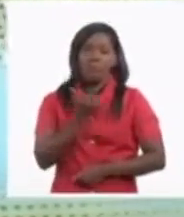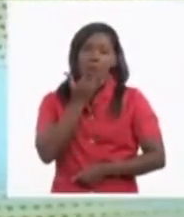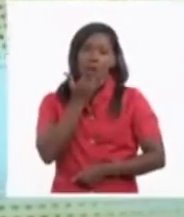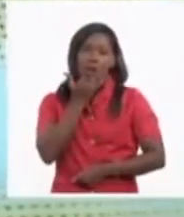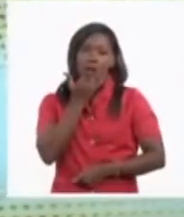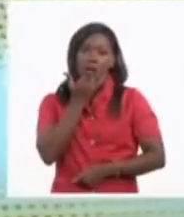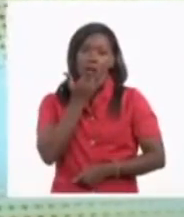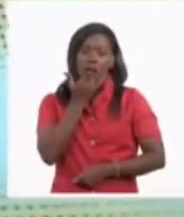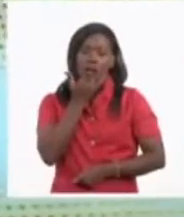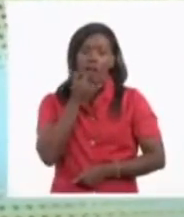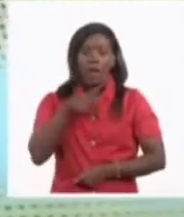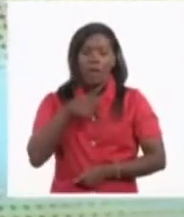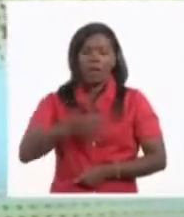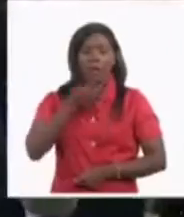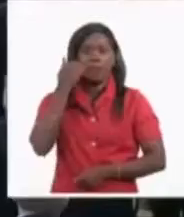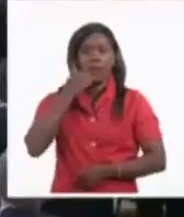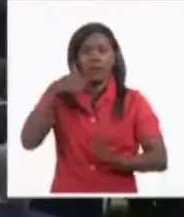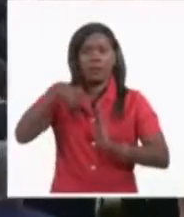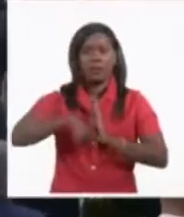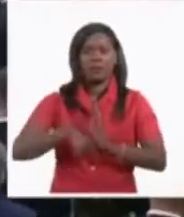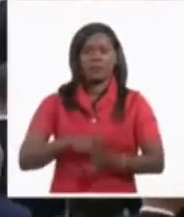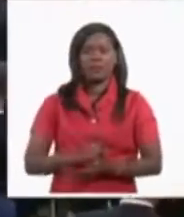Arlette Basayo con los detalles.